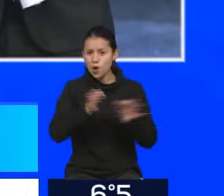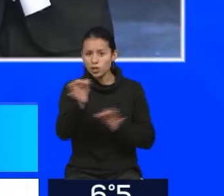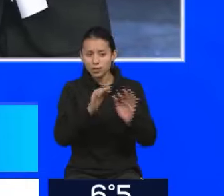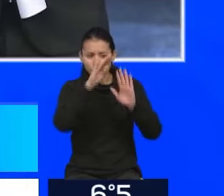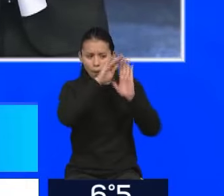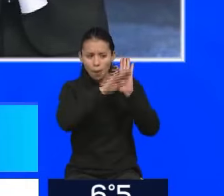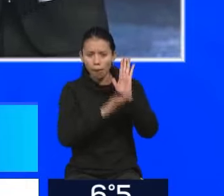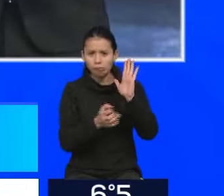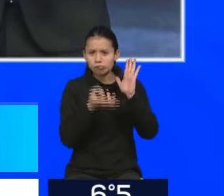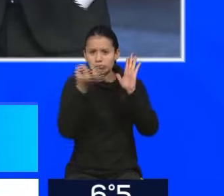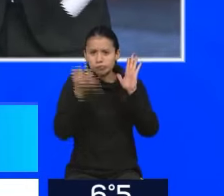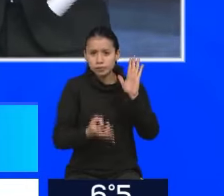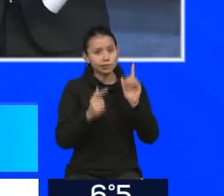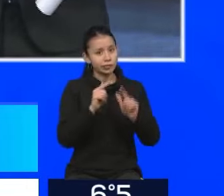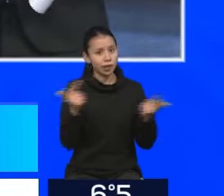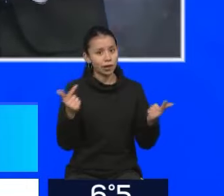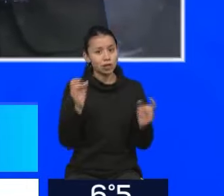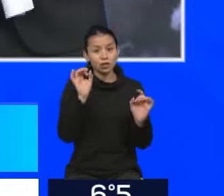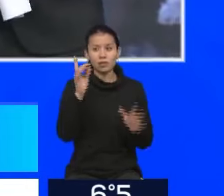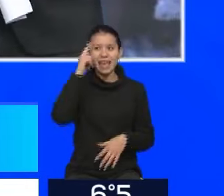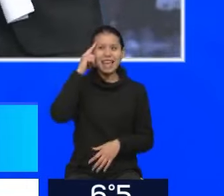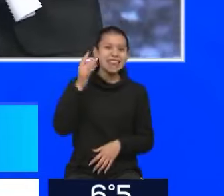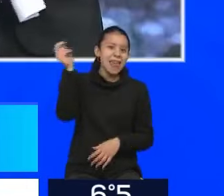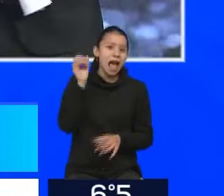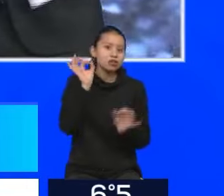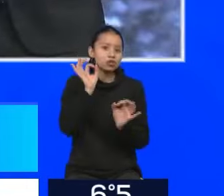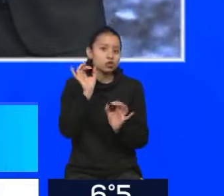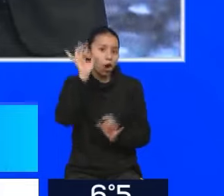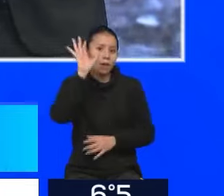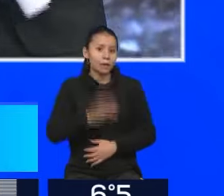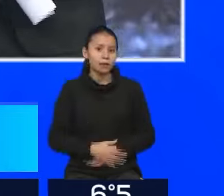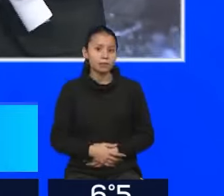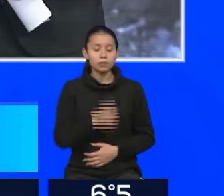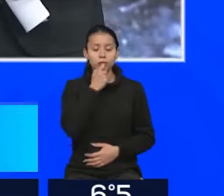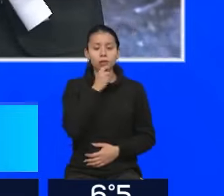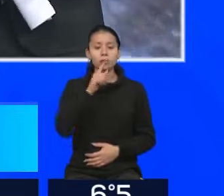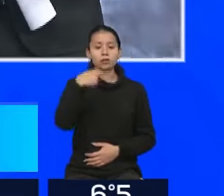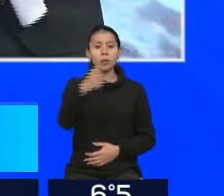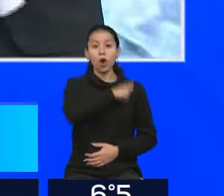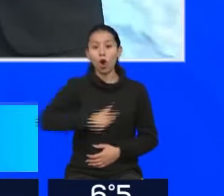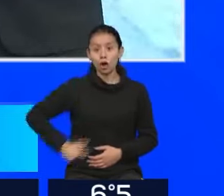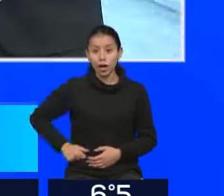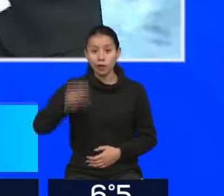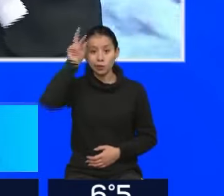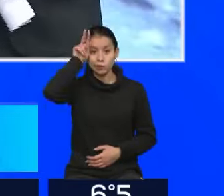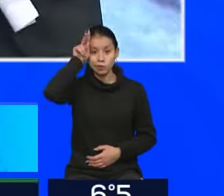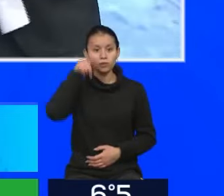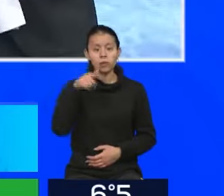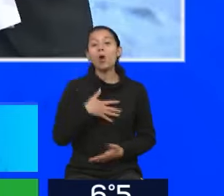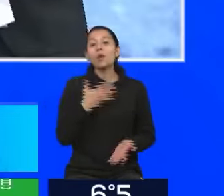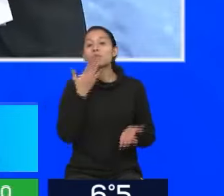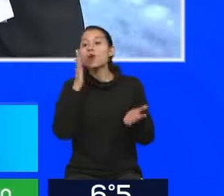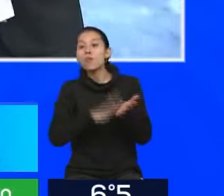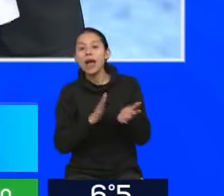es una idea, y desde que Cornejo planteó las alternativas de que lanzaran, sí, ideas todas las comunas para ver qué se hace con la plata